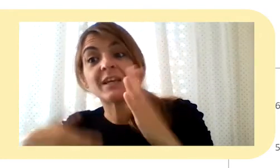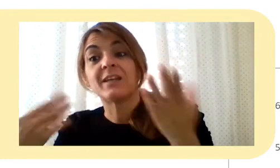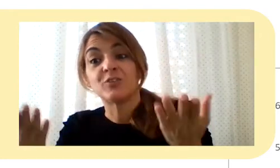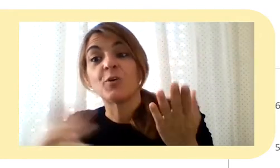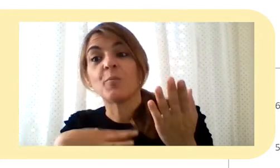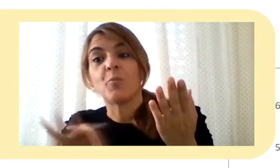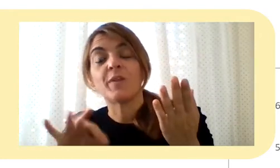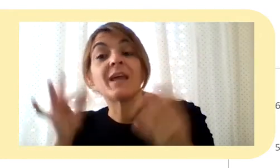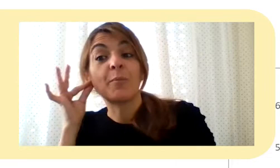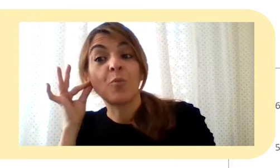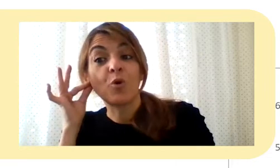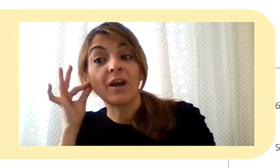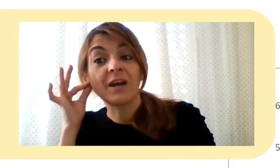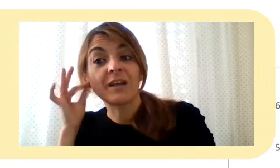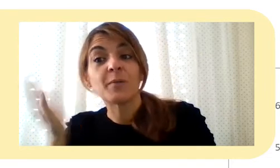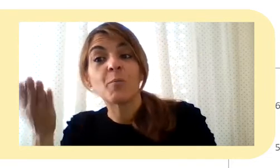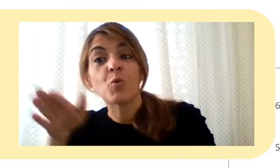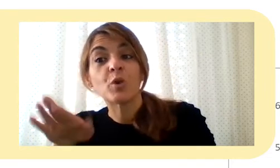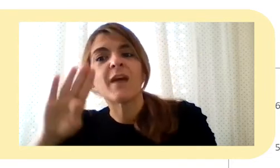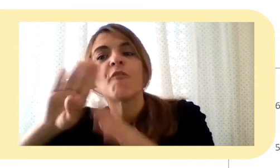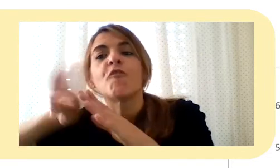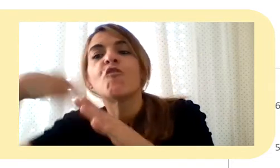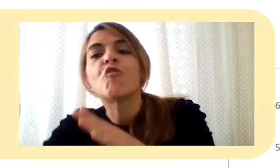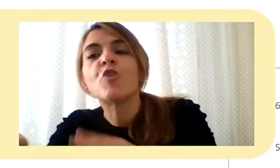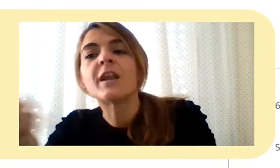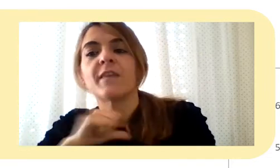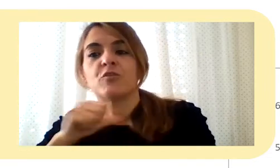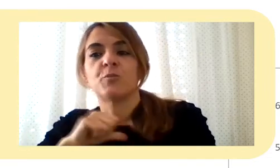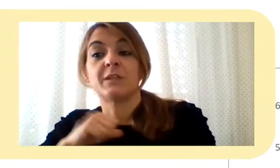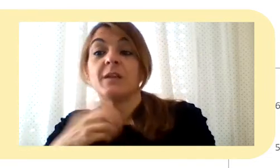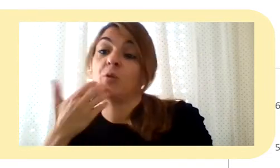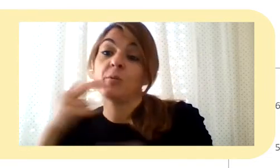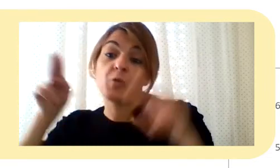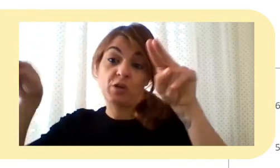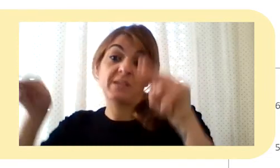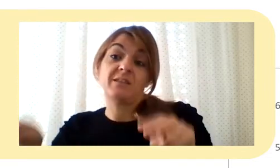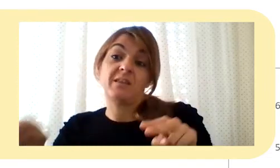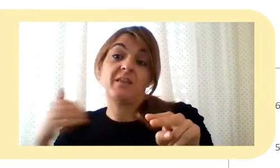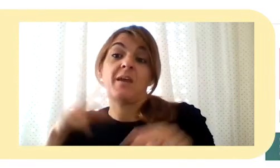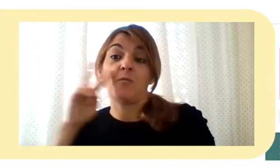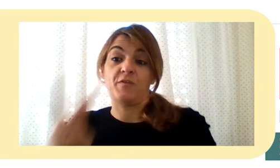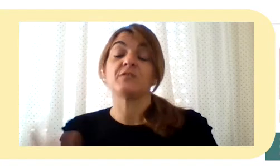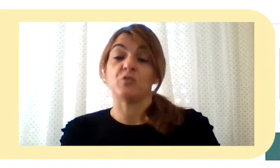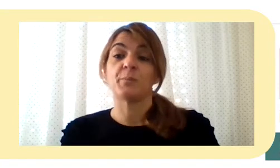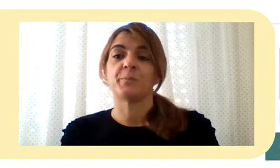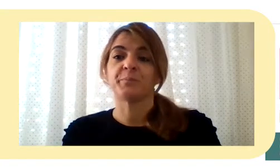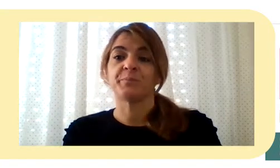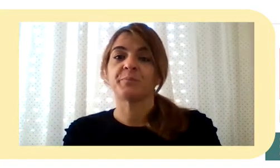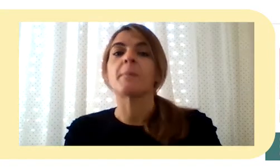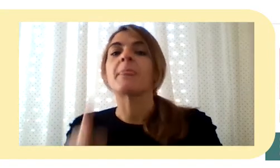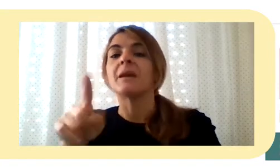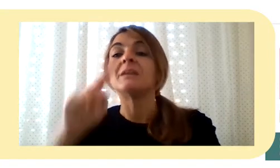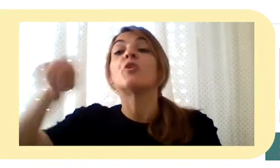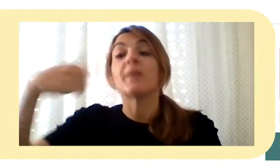mujeres estuvieran muriendo fuera de los hospitales, en los centros geriátricos, como hemos estado viendo. Pues veréis que esto luego se